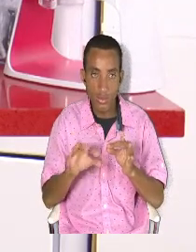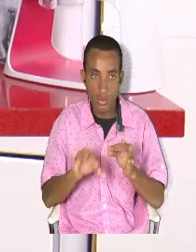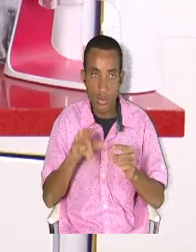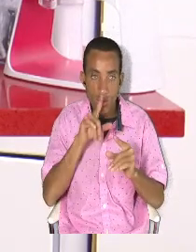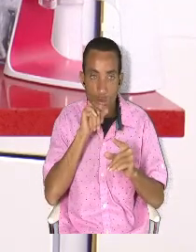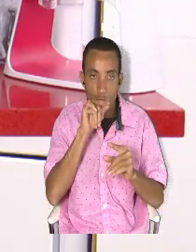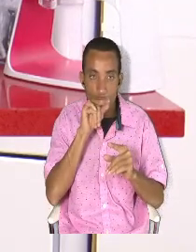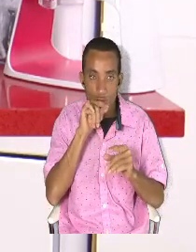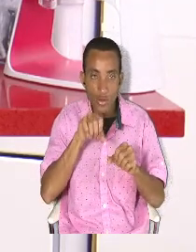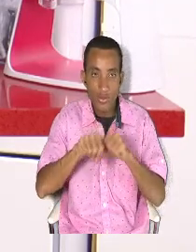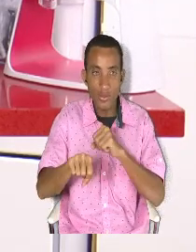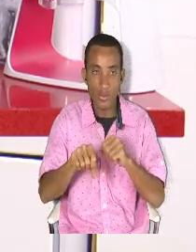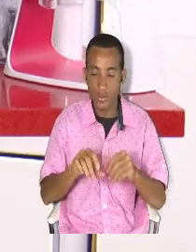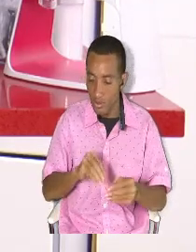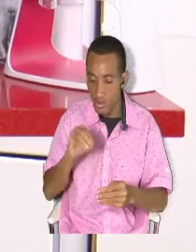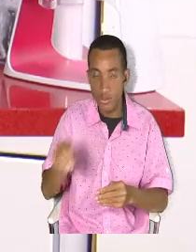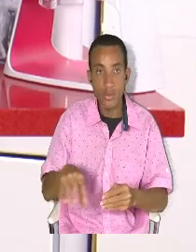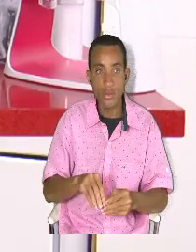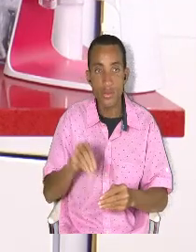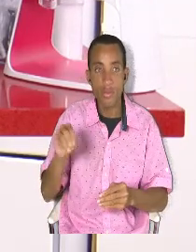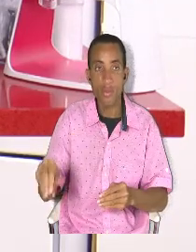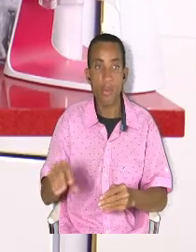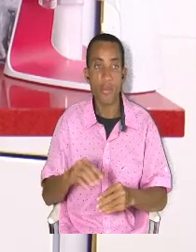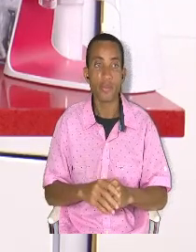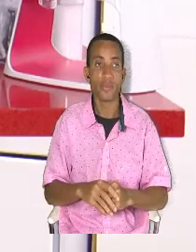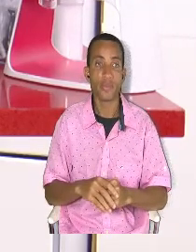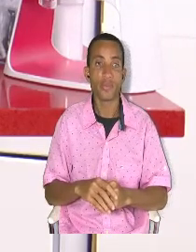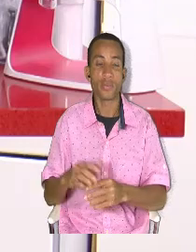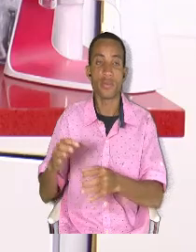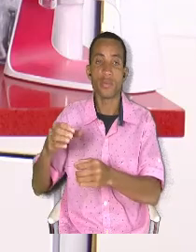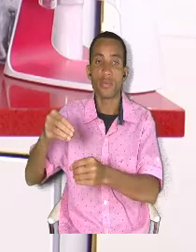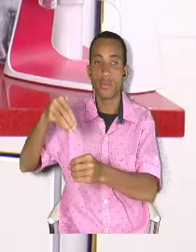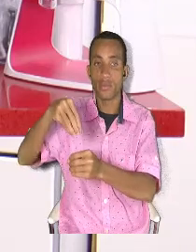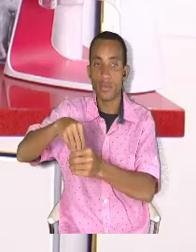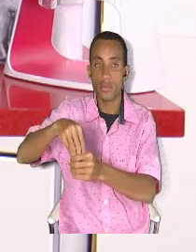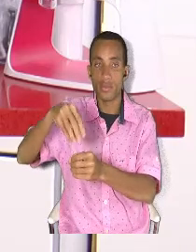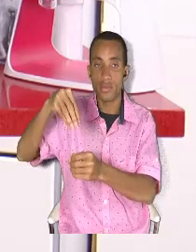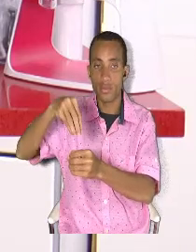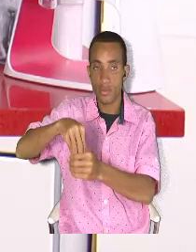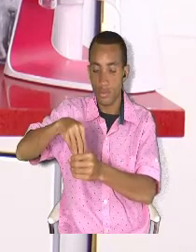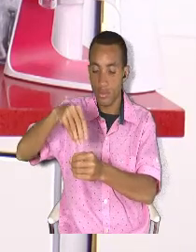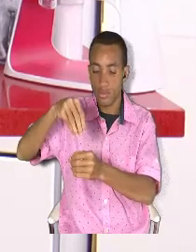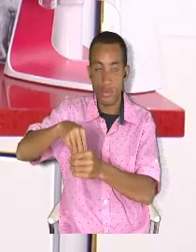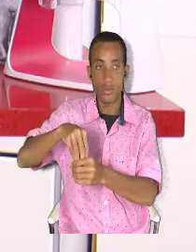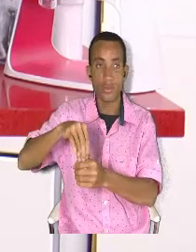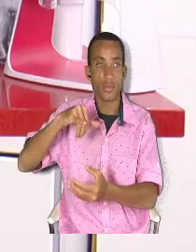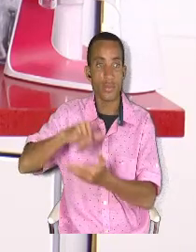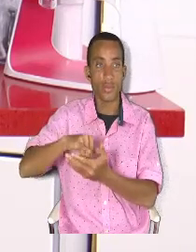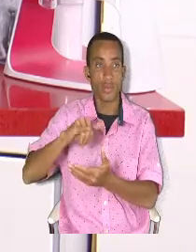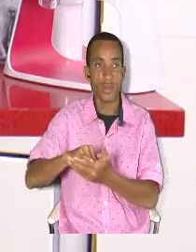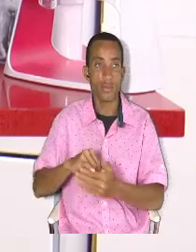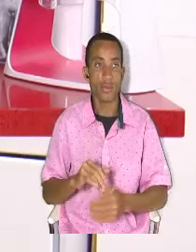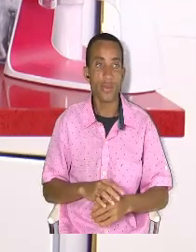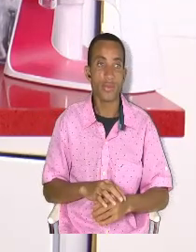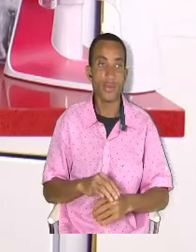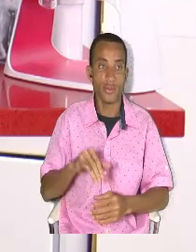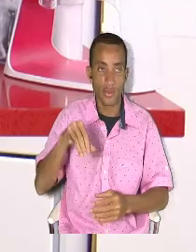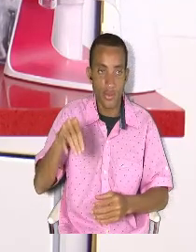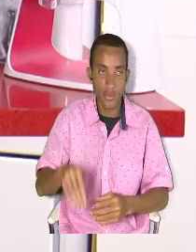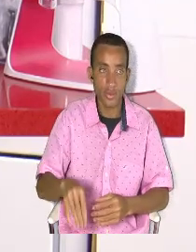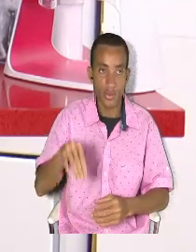¿Sí? Sí. Don Miguel, entonces yo aquí coloco una cantidad de pollo necesaria. Entonces con el mismo... Se aplana. Se aplana.